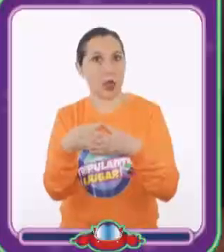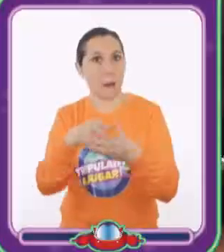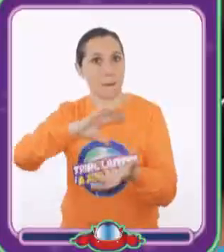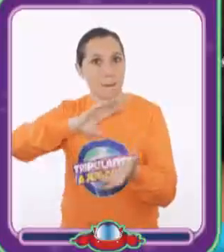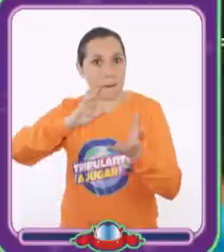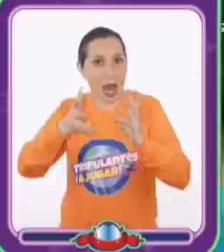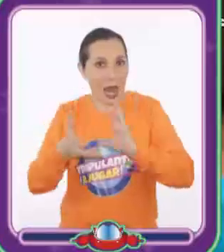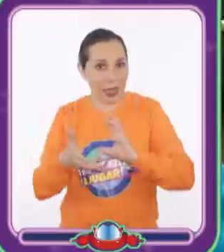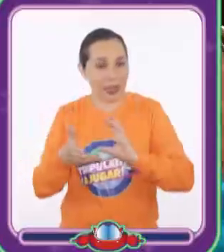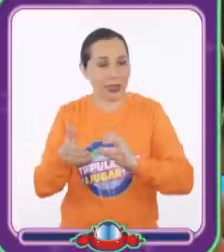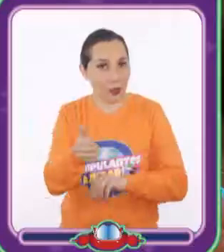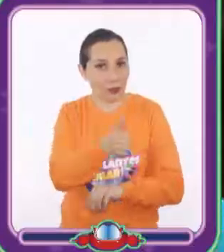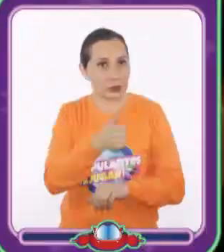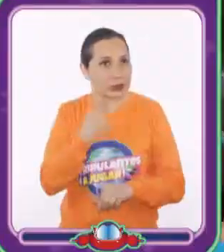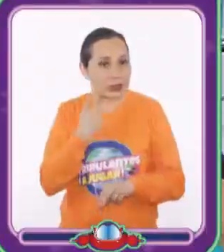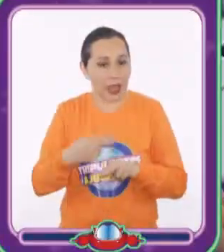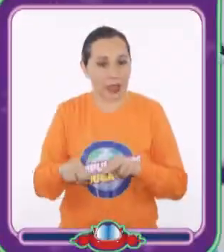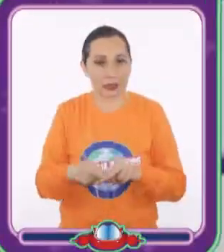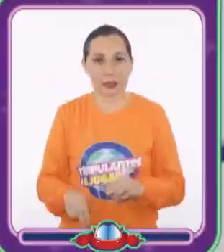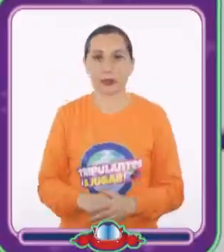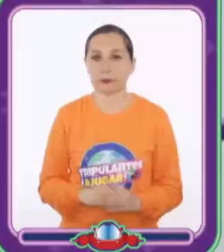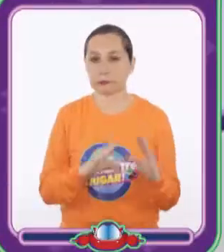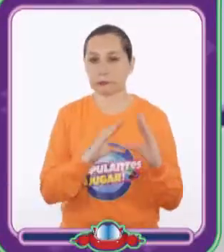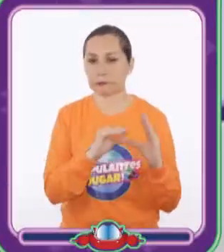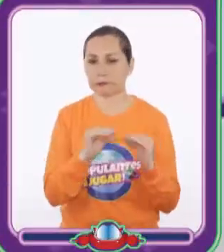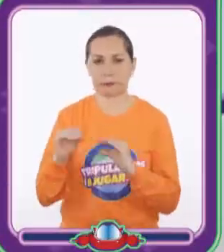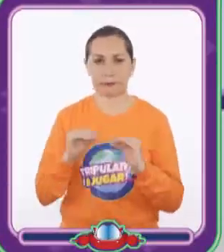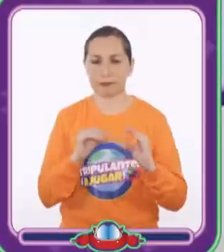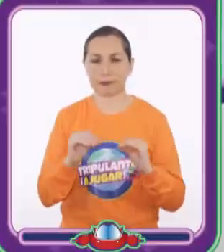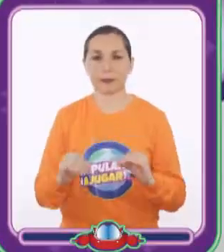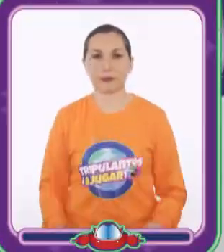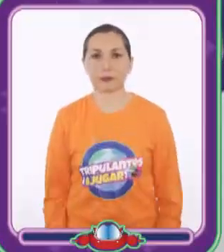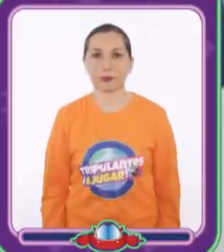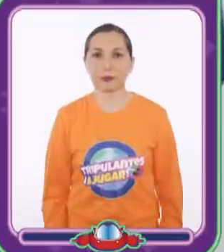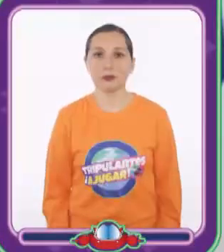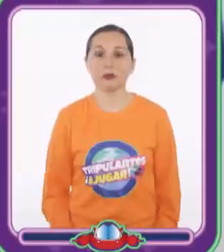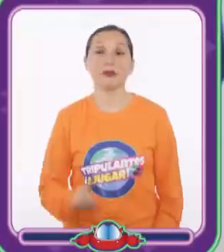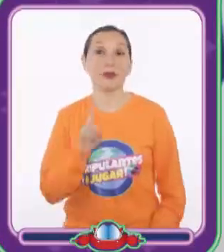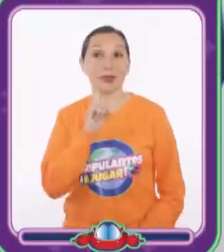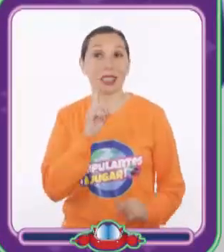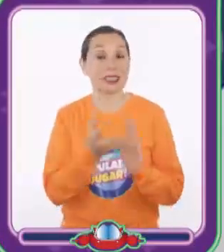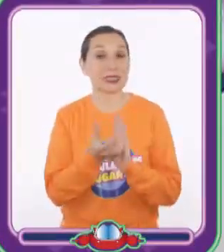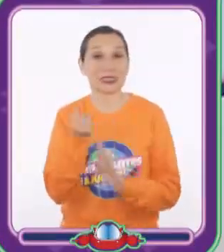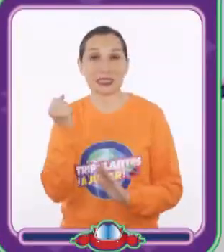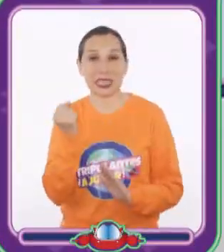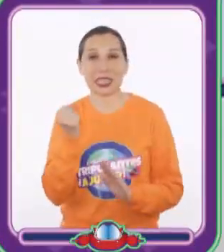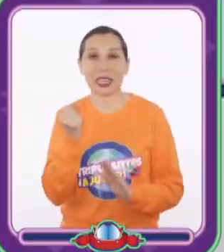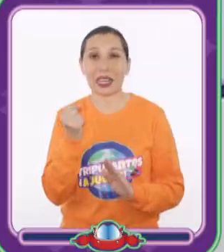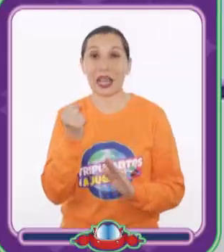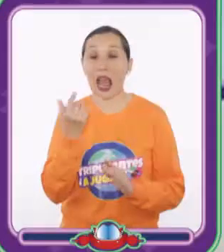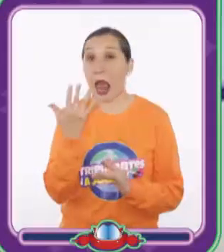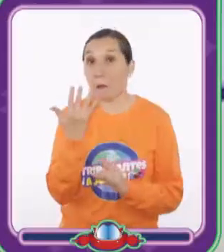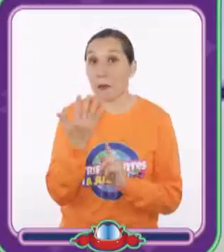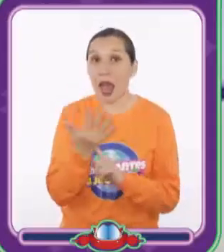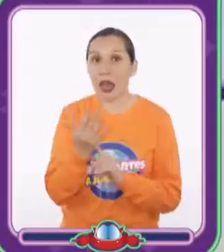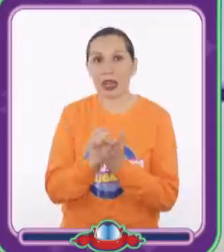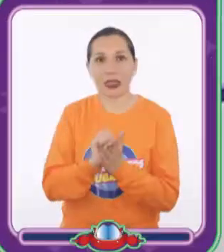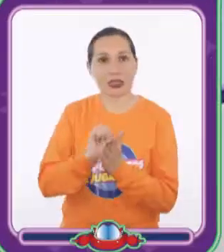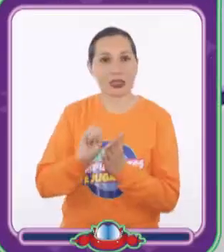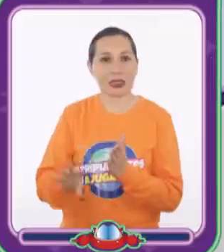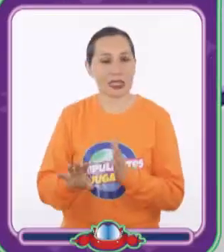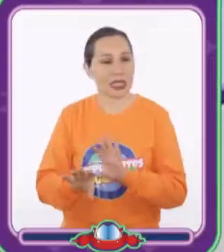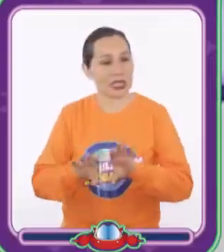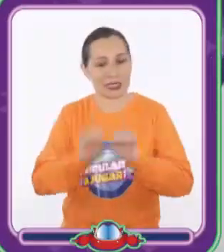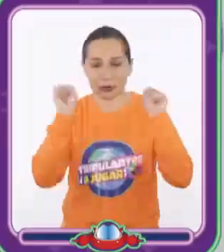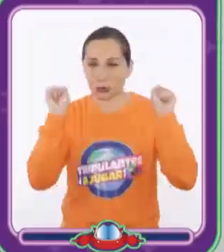hacer? ¿Les cuento? Hay que quitarle esa cuestión de la mano, tirársela